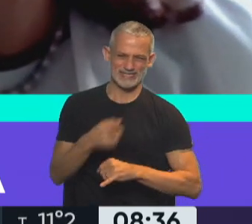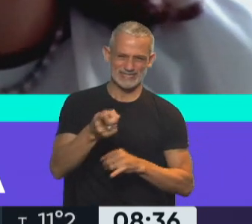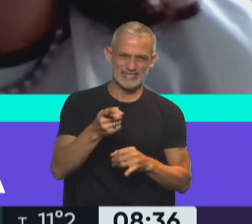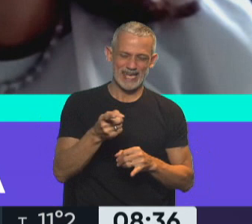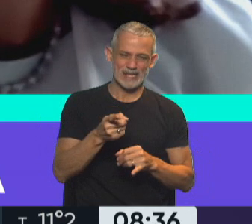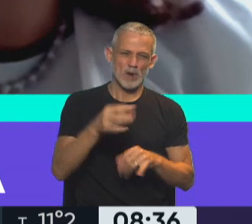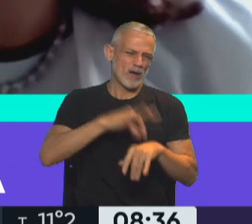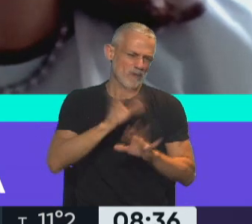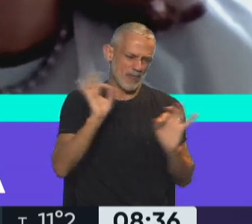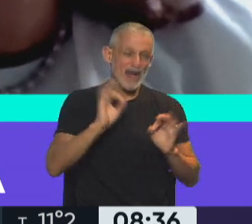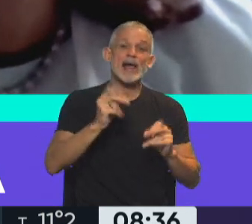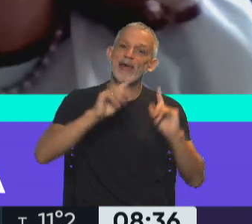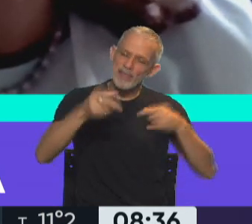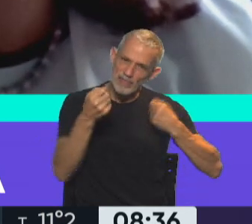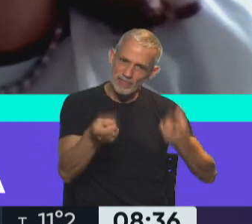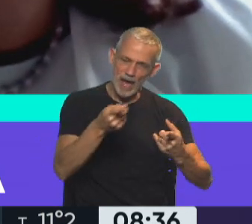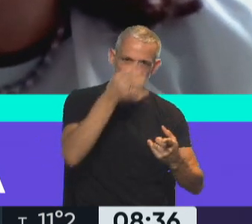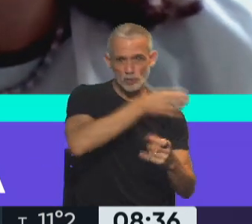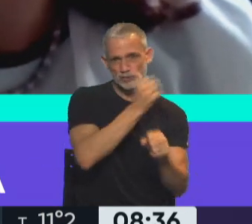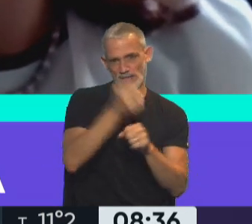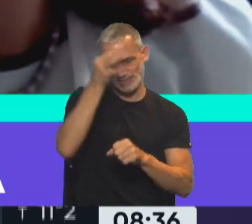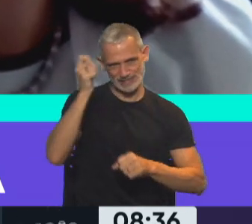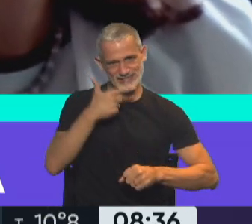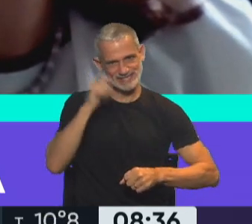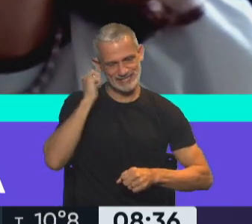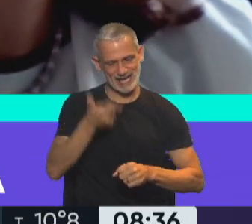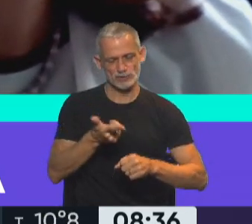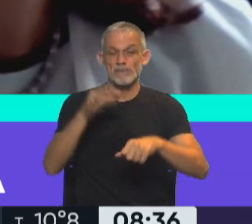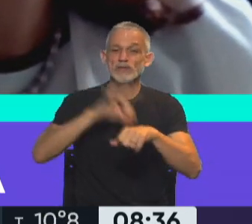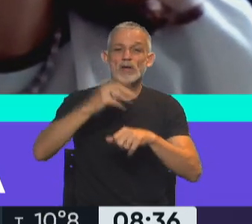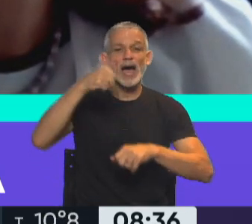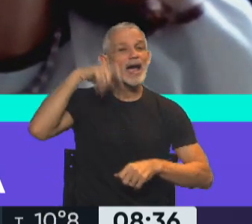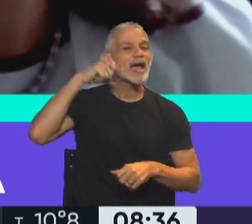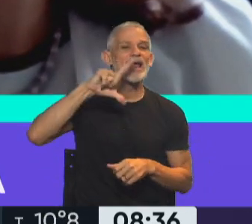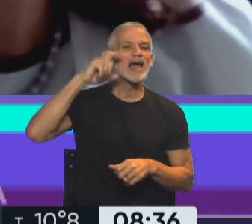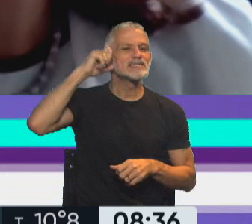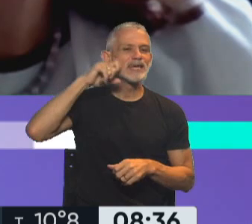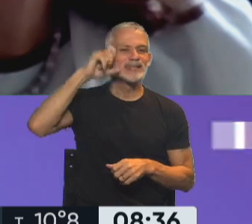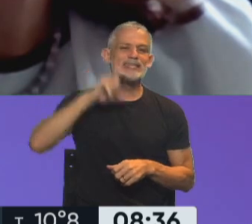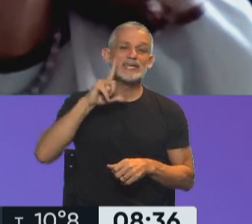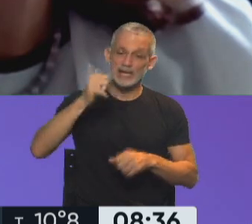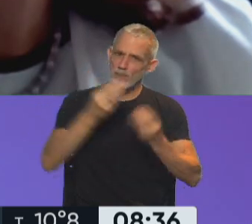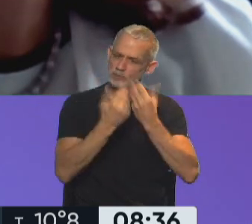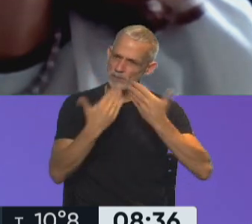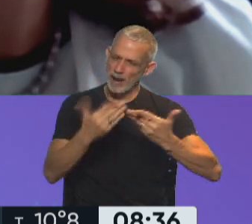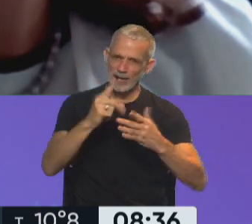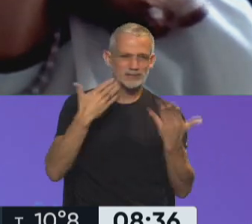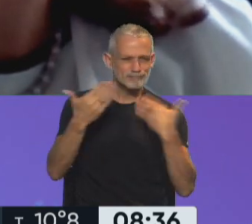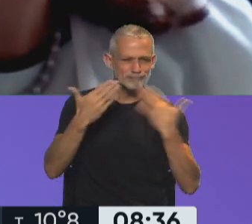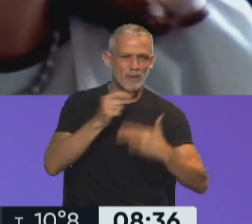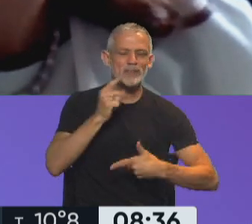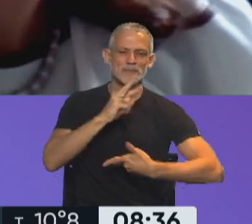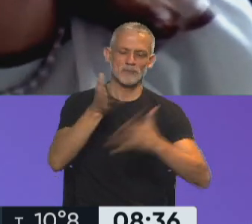no priorizados o adolescentes sin factores de riesgo. Doctora Ángela Gentile, muchísimas gracias como siempre por esta entrevista con la televisión